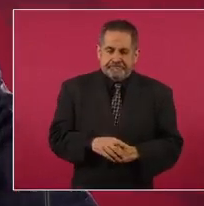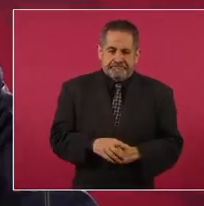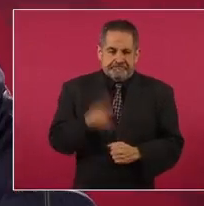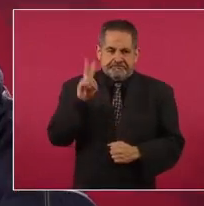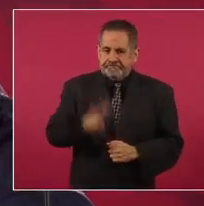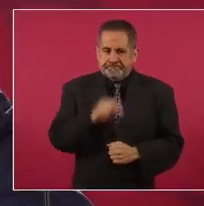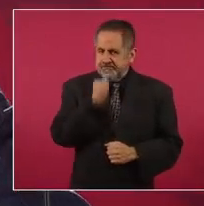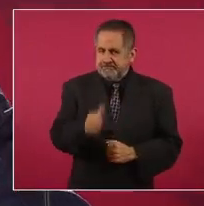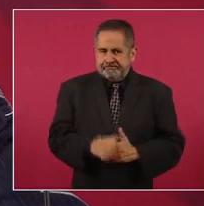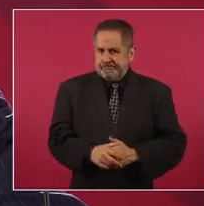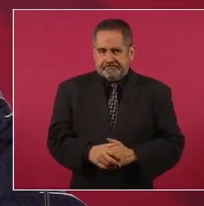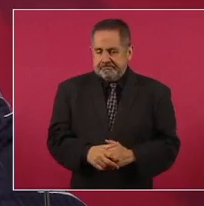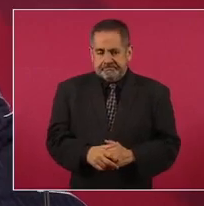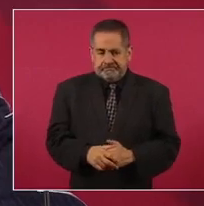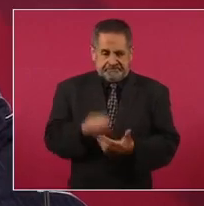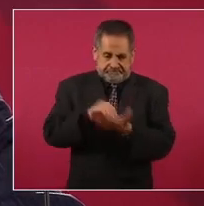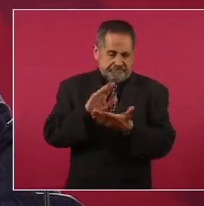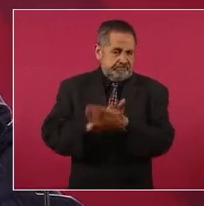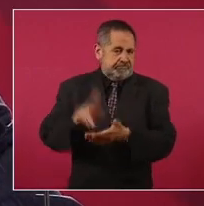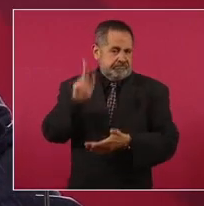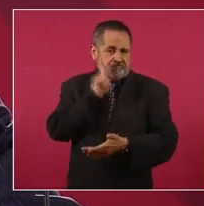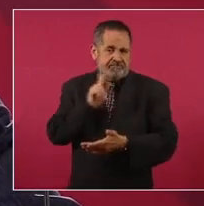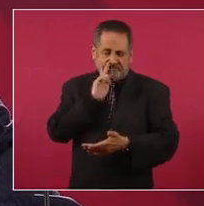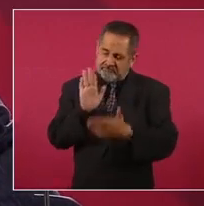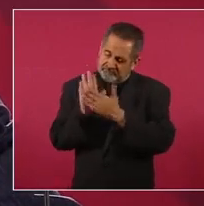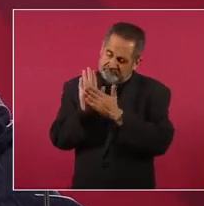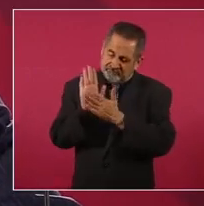Eso está probado,